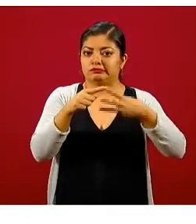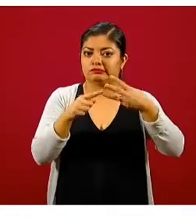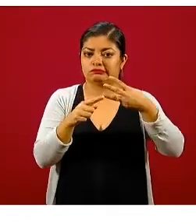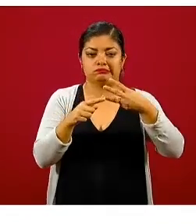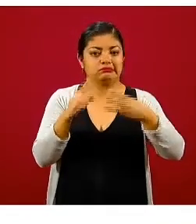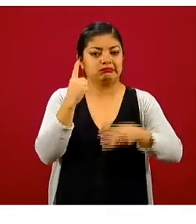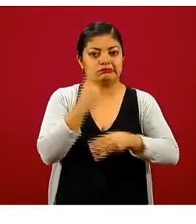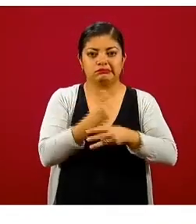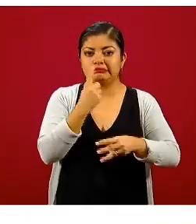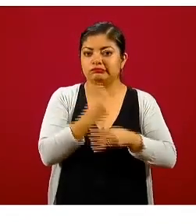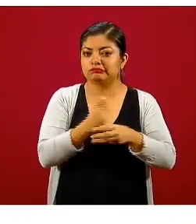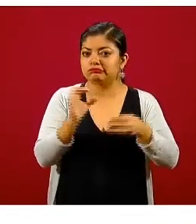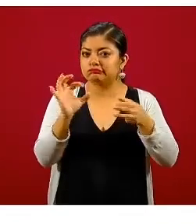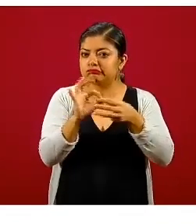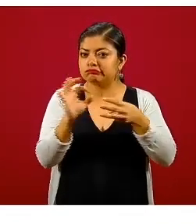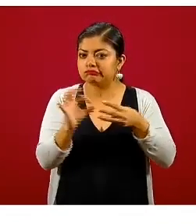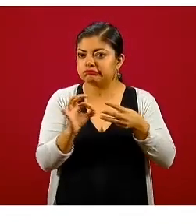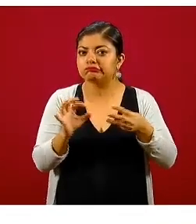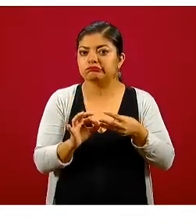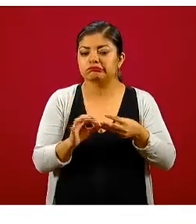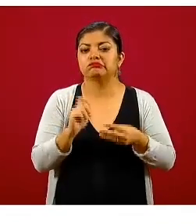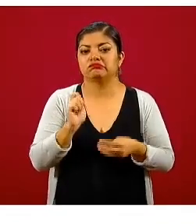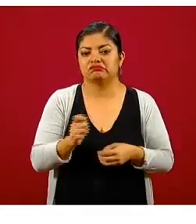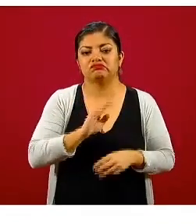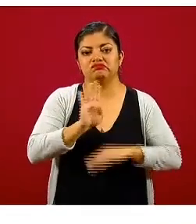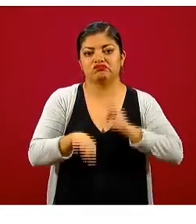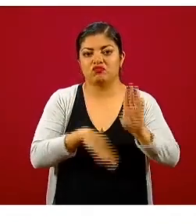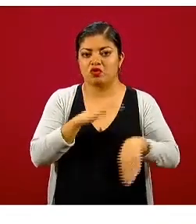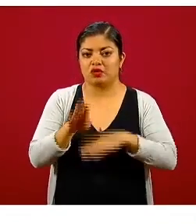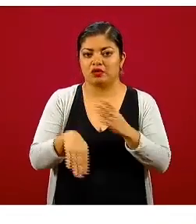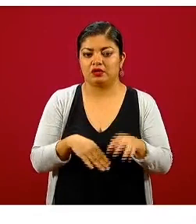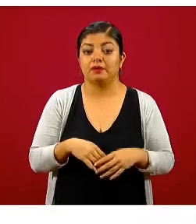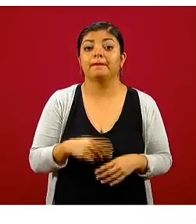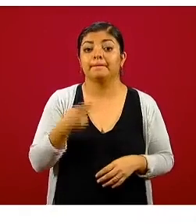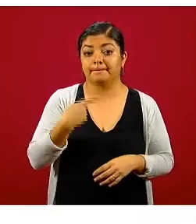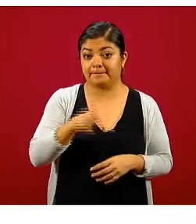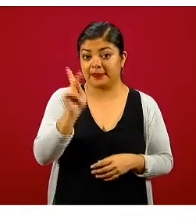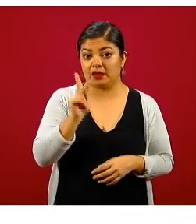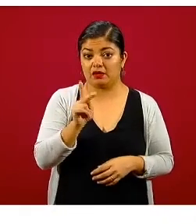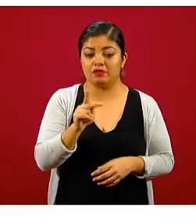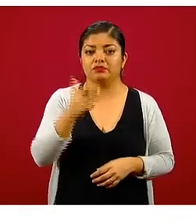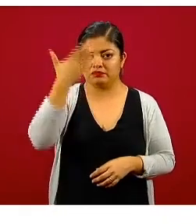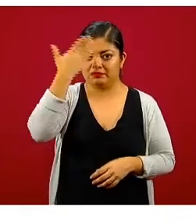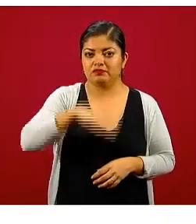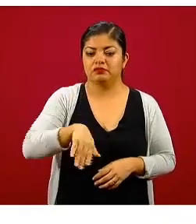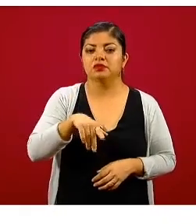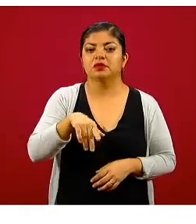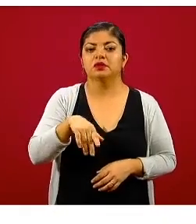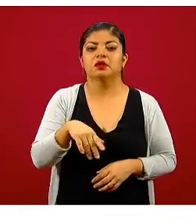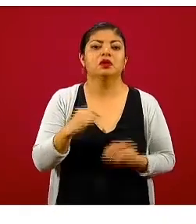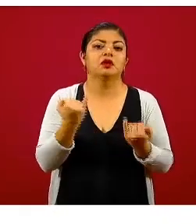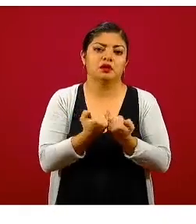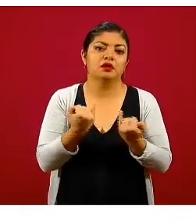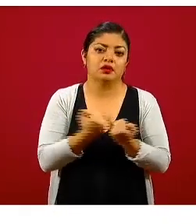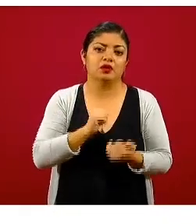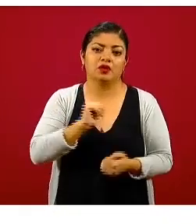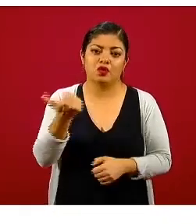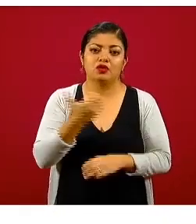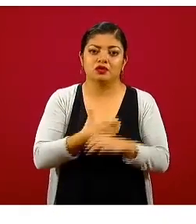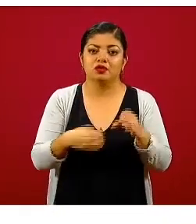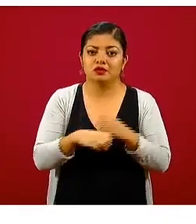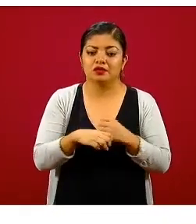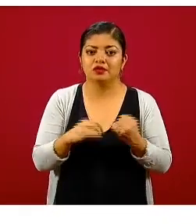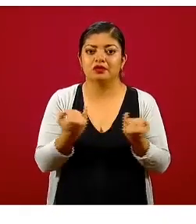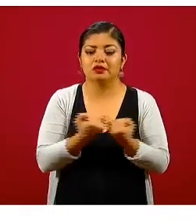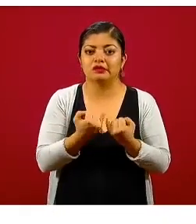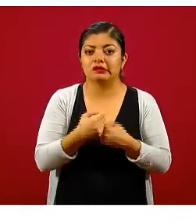sido mayormente asociadas a las defunciones. Sin embargo, no podemos dejar de lado también otros factores de riesgo que han